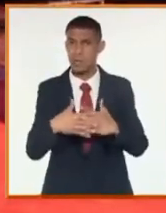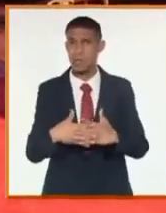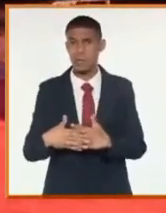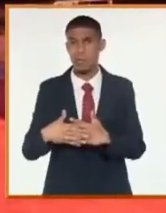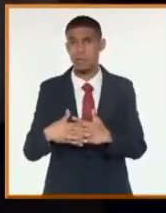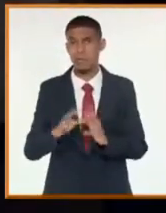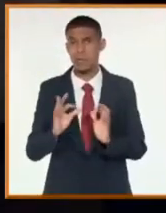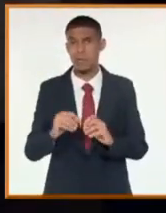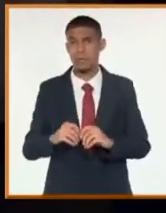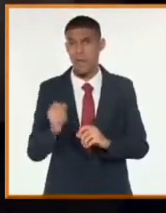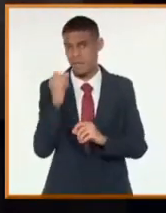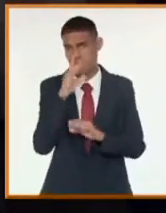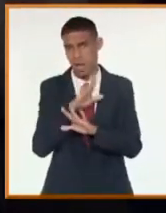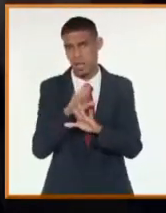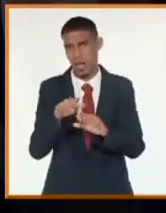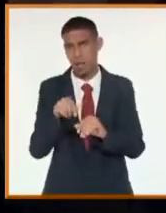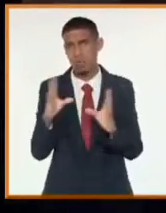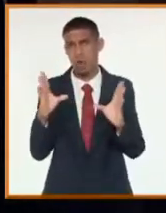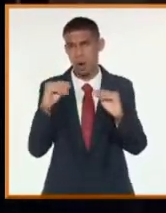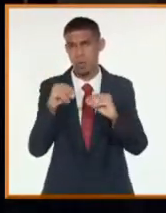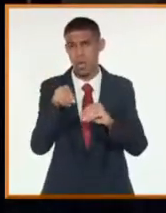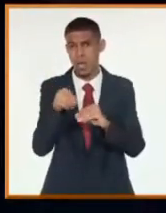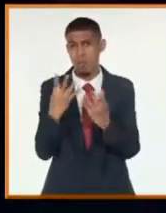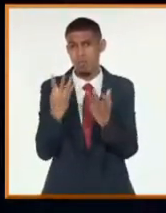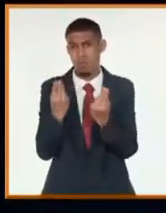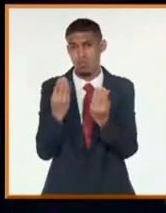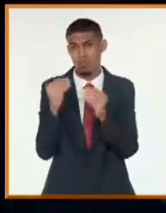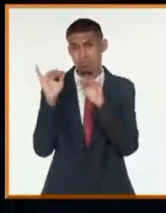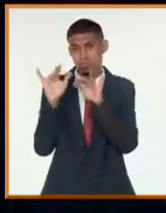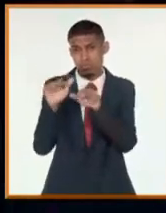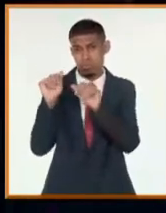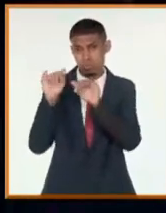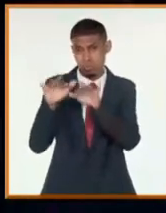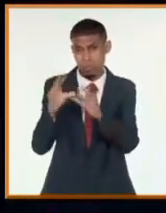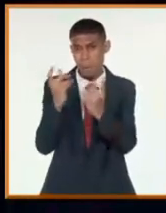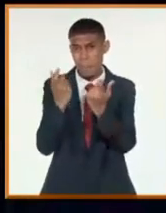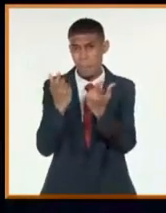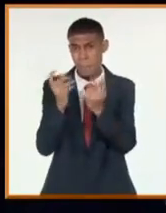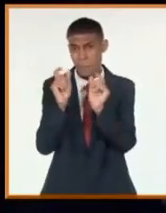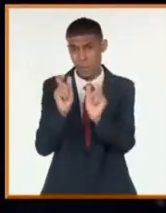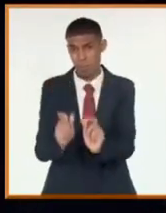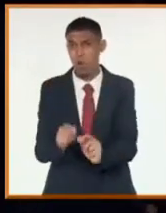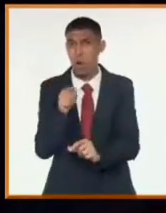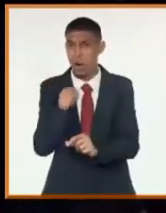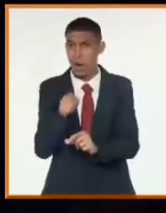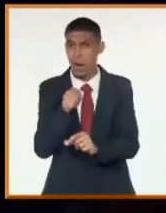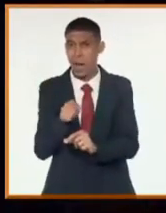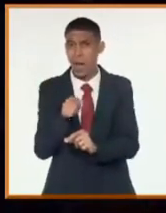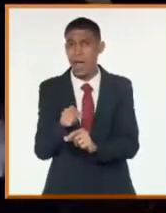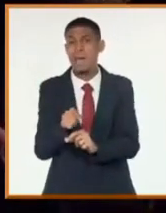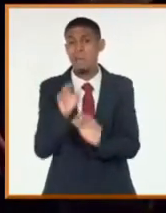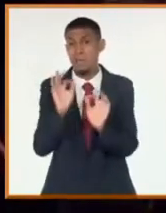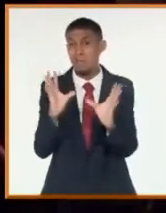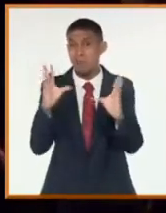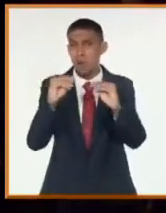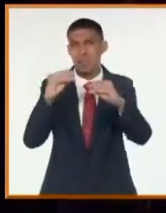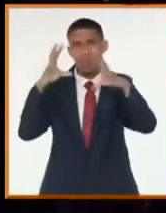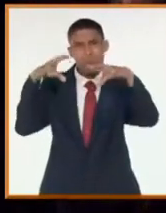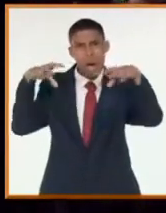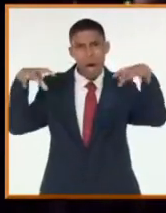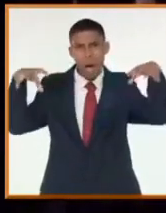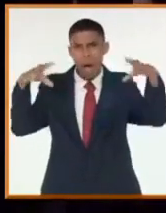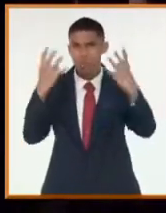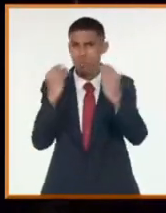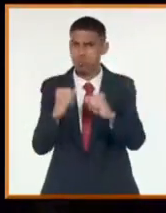Unidos, una concentración de más de 700 norteamericanos, en una noche lluviosa además,